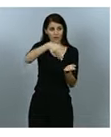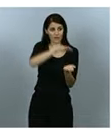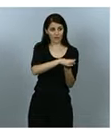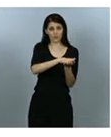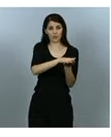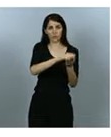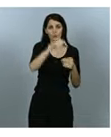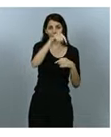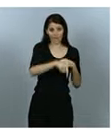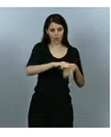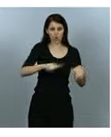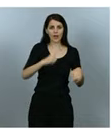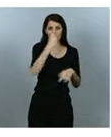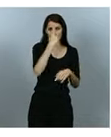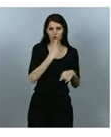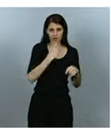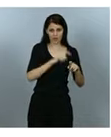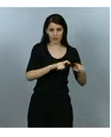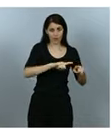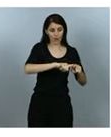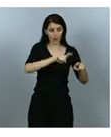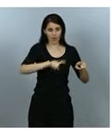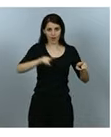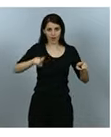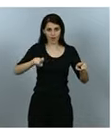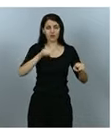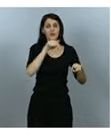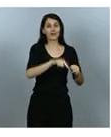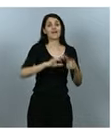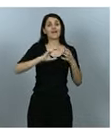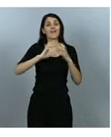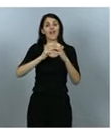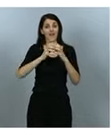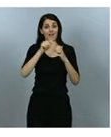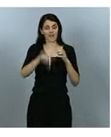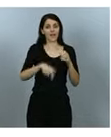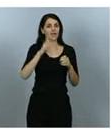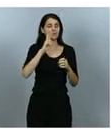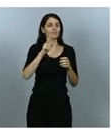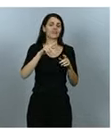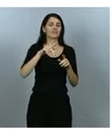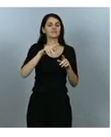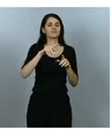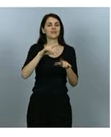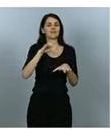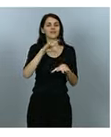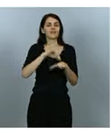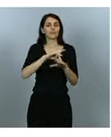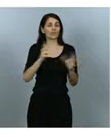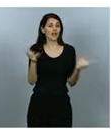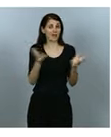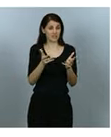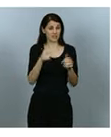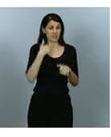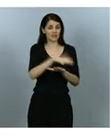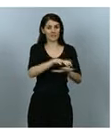epidemia, de la curva, perdón. En naranja, los casos que han sido graves, prácticamente todos hospitalizados y que